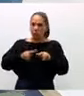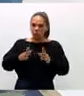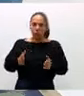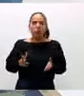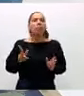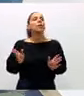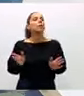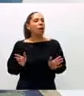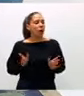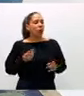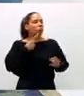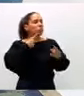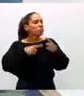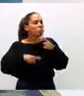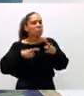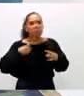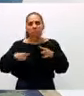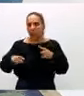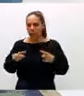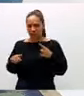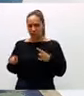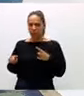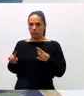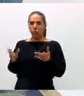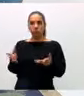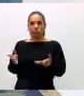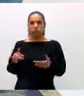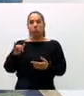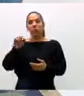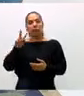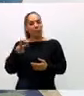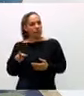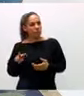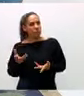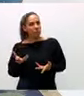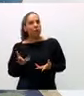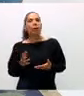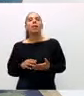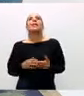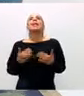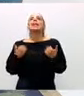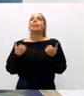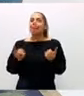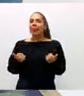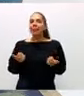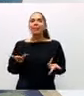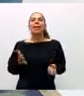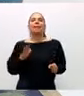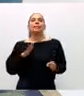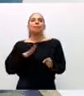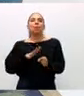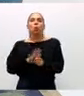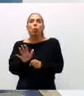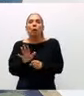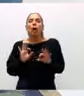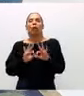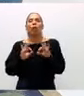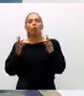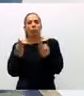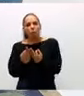el terreno es hablar con las partes para saber cuál es su postura y para que acepten